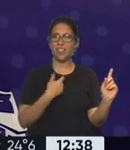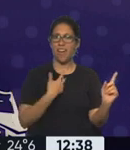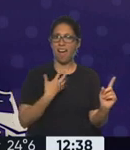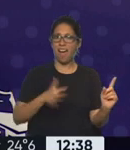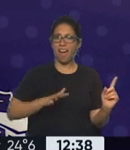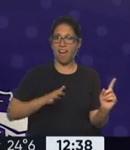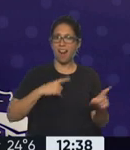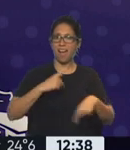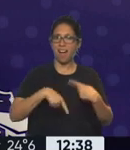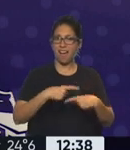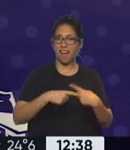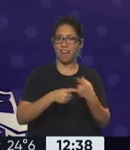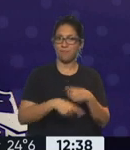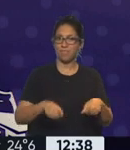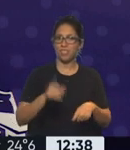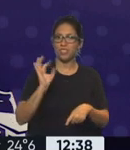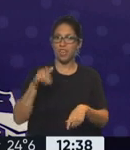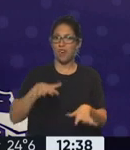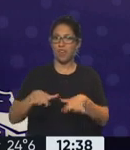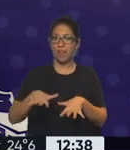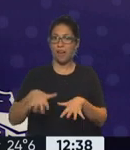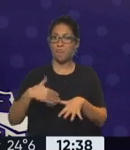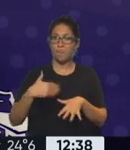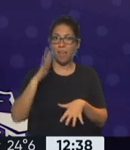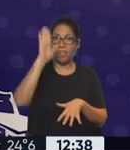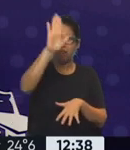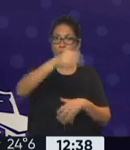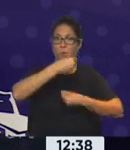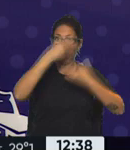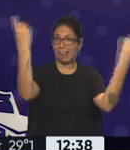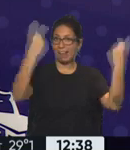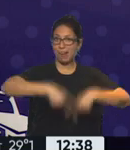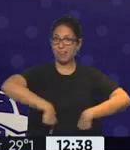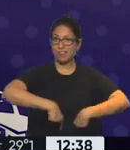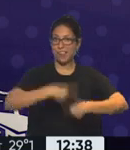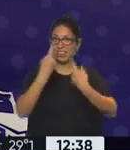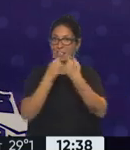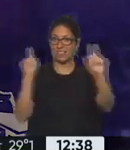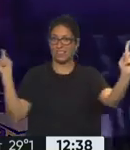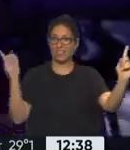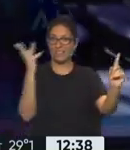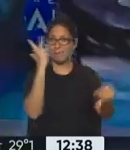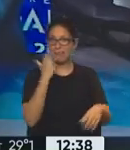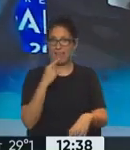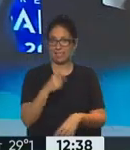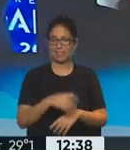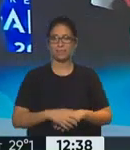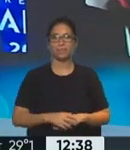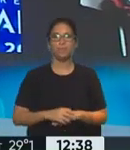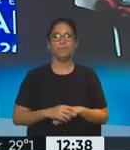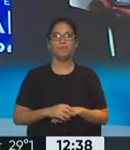¿viste? Saber que lo que estoy haciendo ahora puede terminar en cualquier otro lado y es un vértigo que me copa